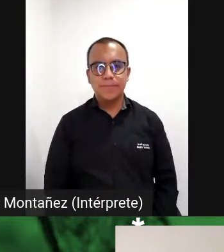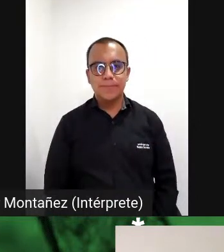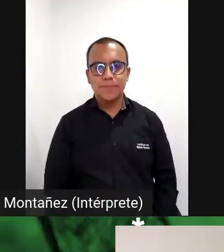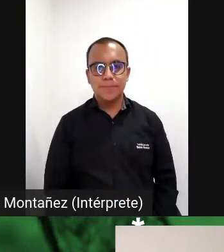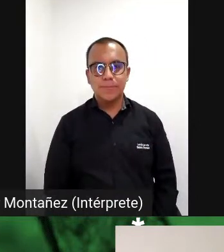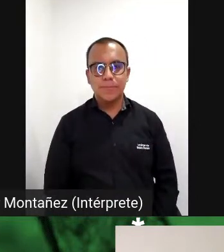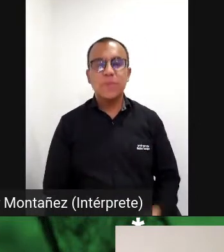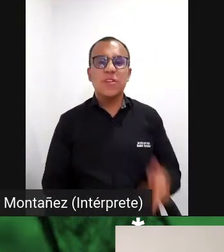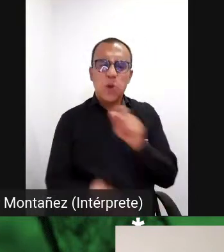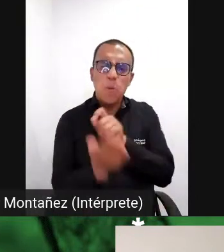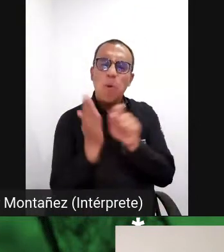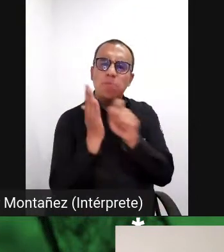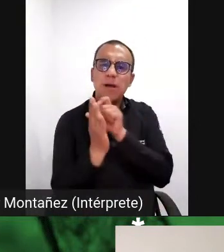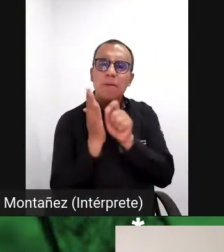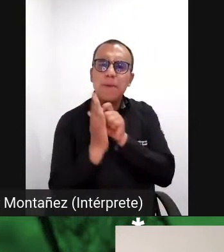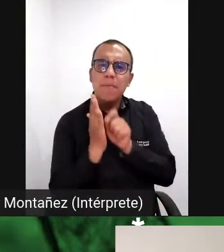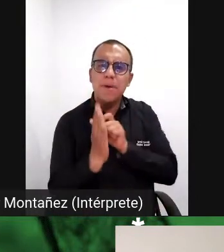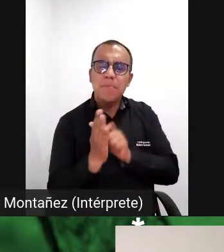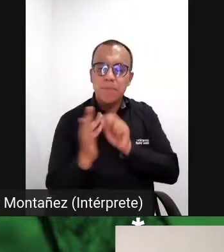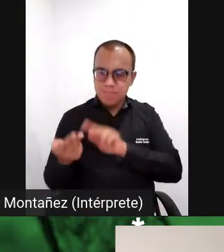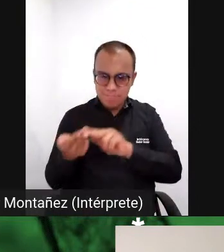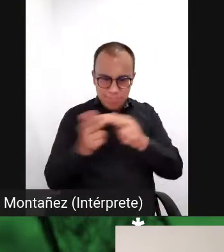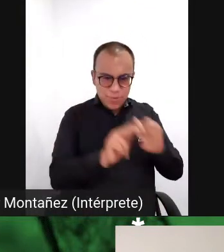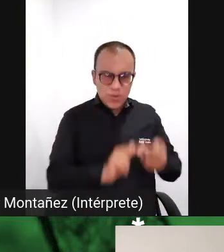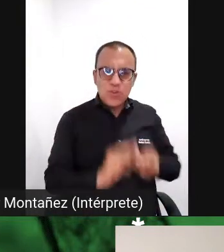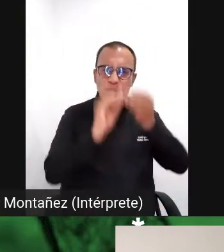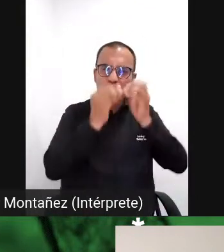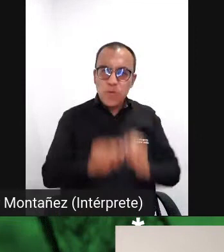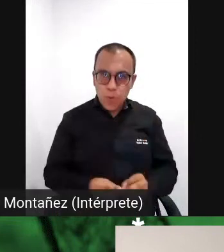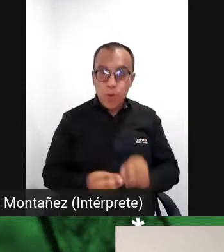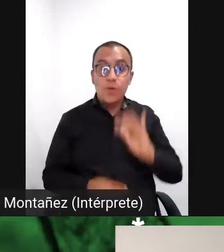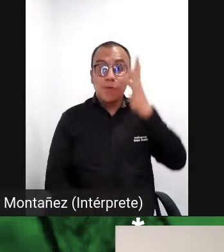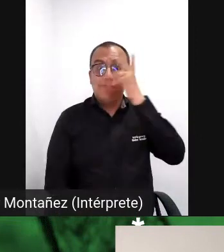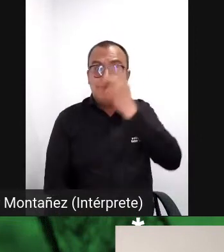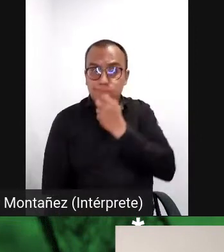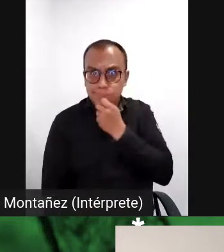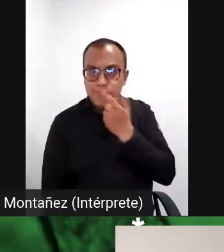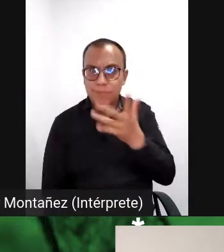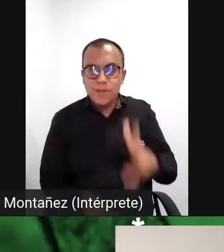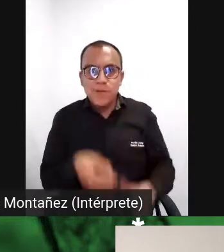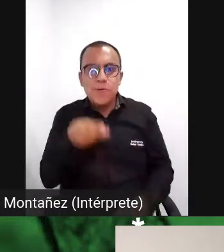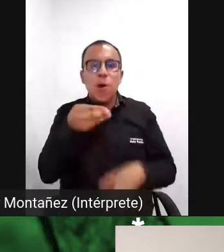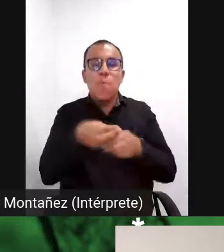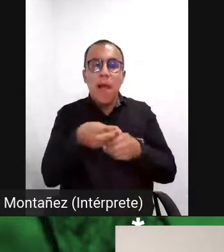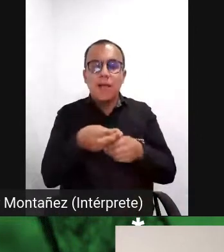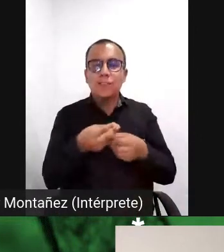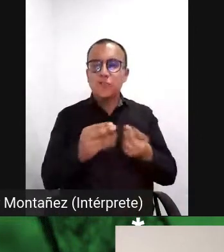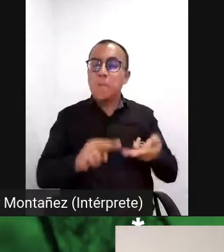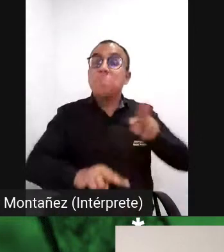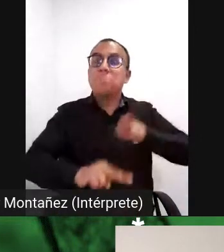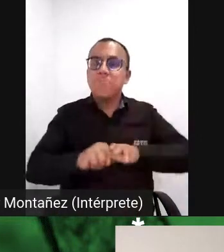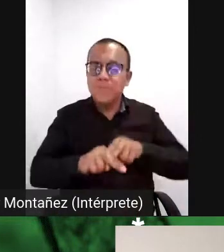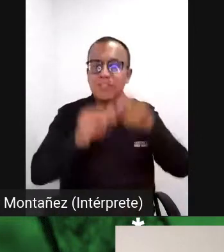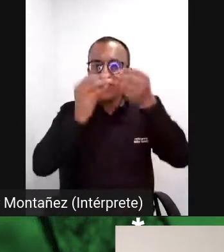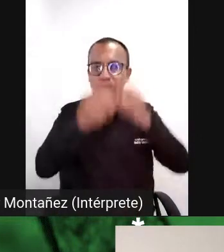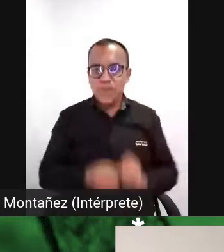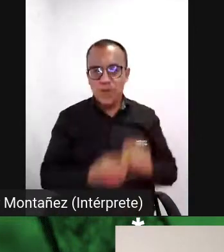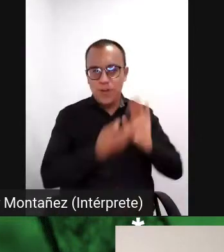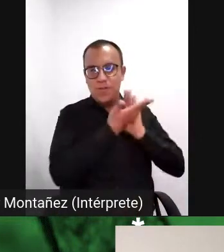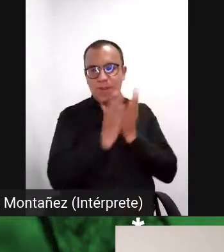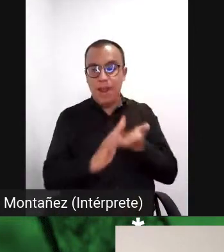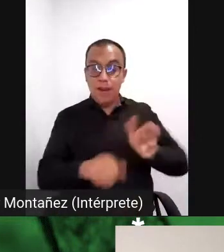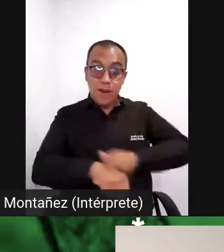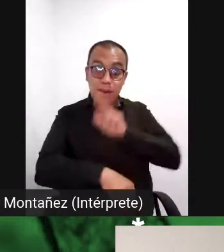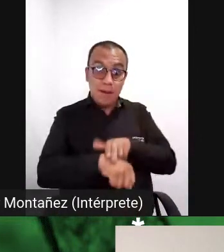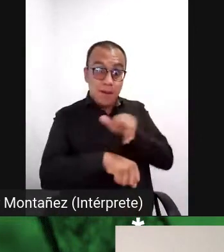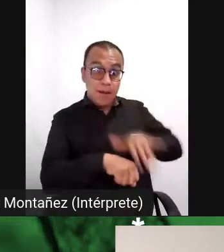escrito esos animales en la literatura de otra manera, y de alguna manera este libro también se añade o se suma a una manera literaria de tratar la naturaleza, ¿no? Que